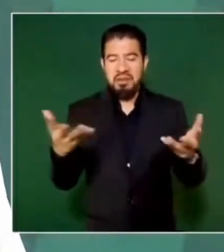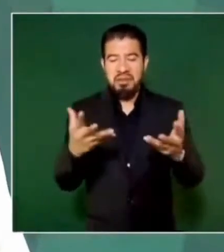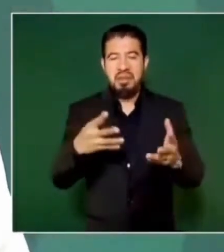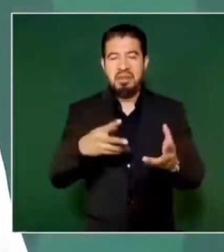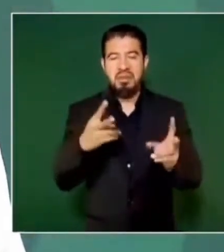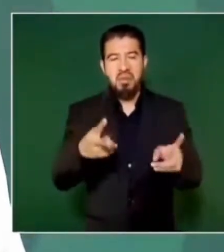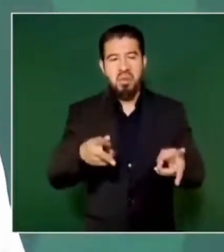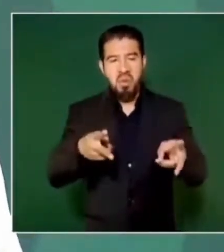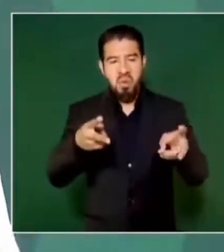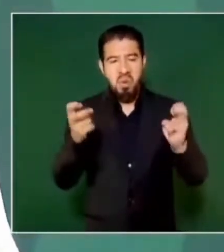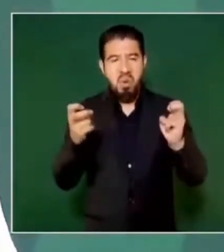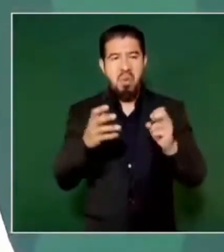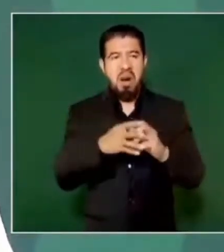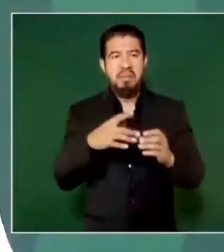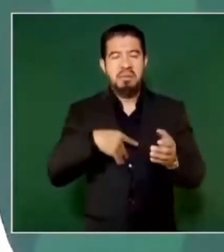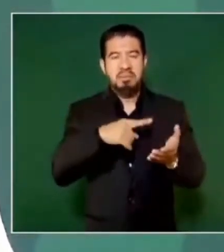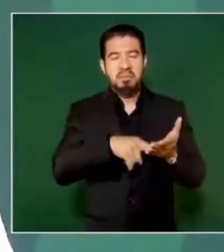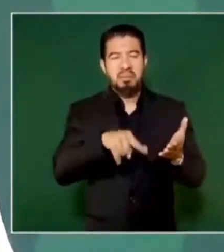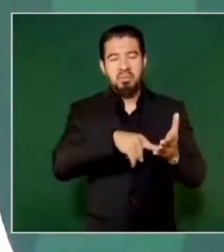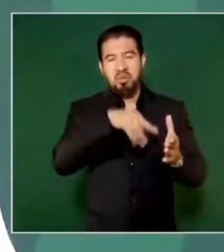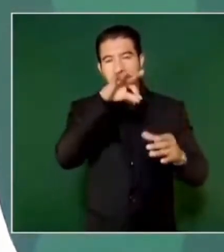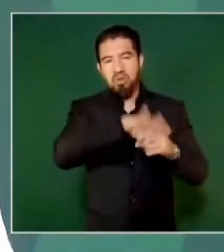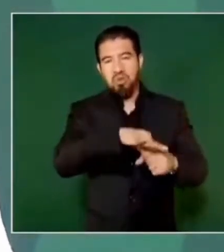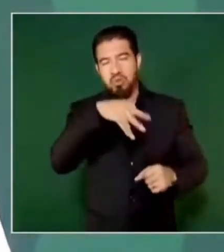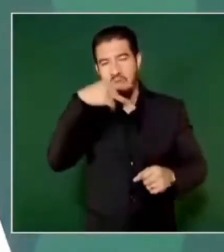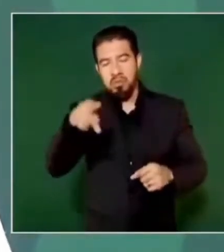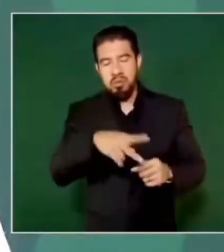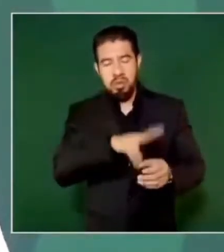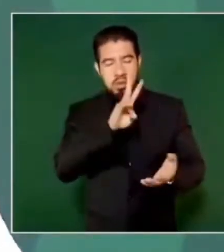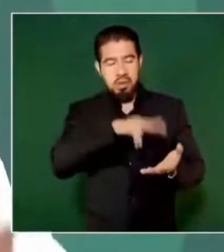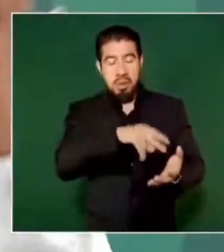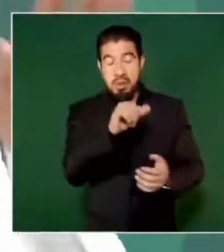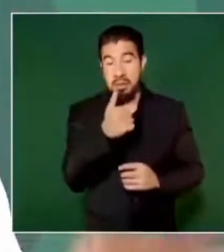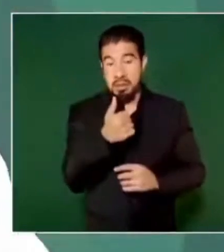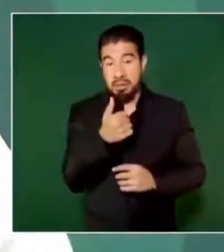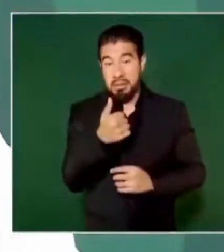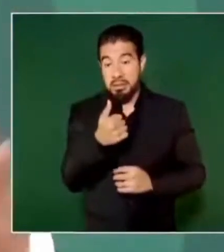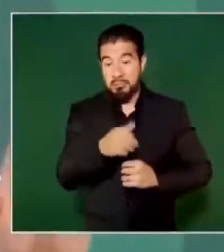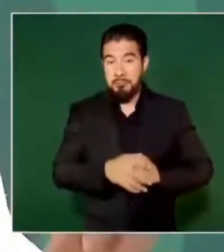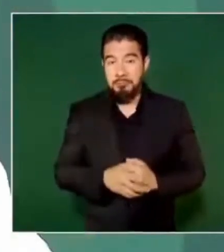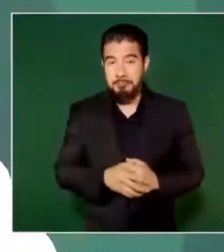a robarse la elección en el 2006. O sea,